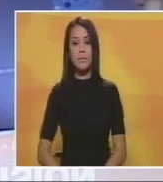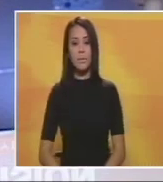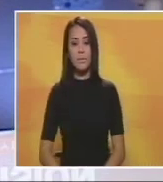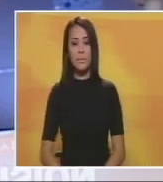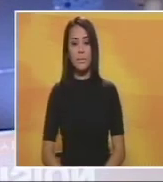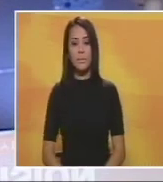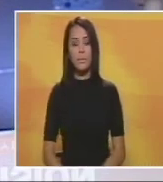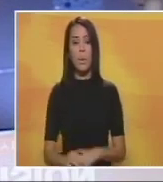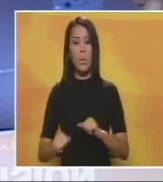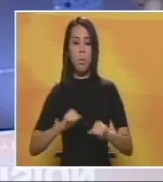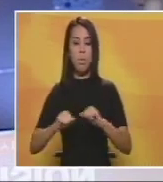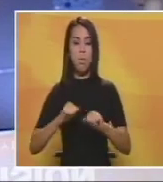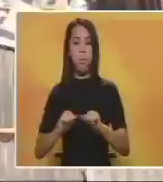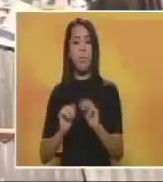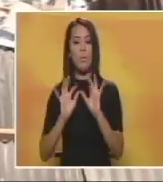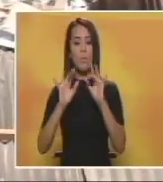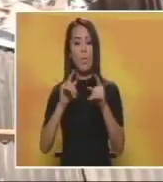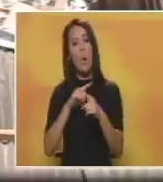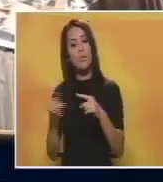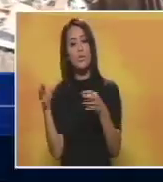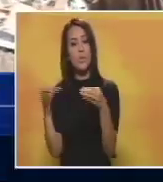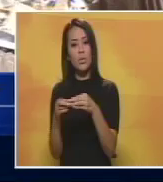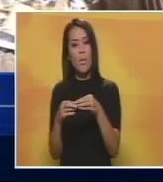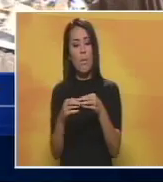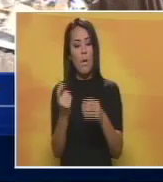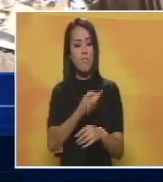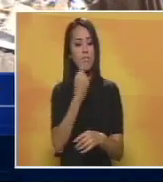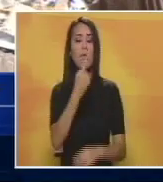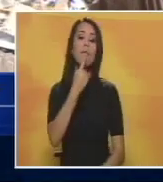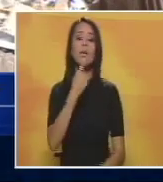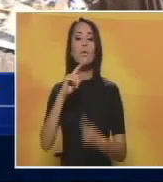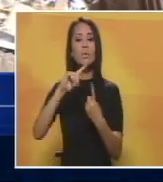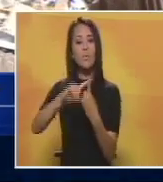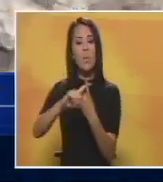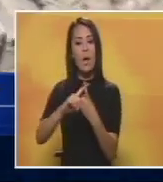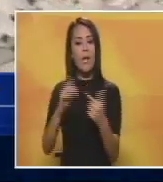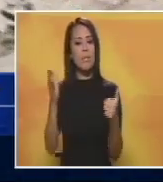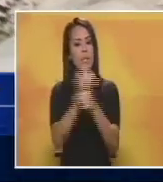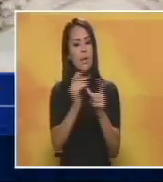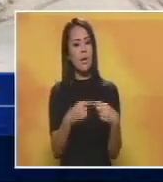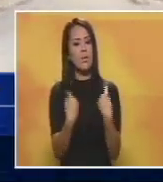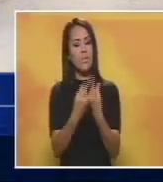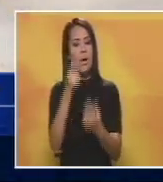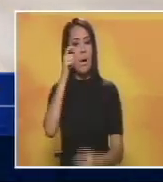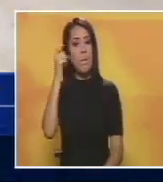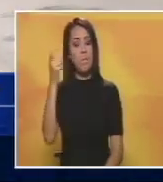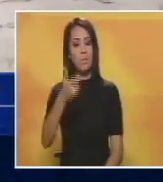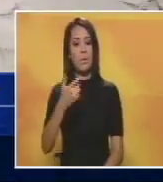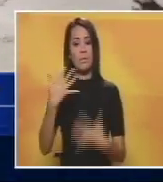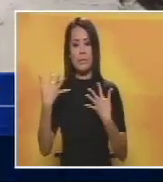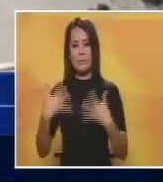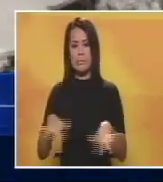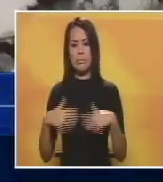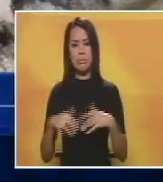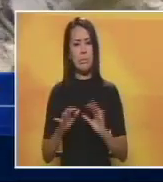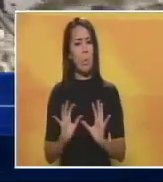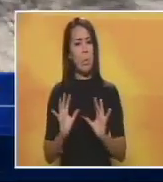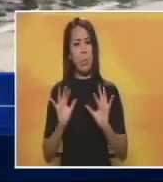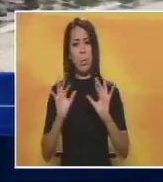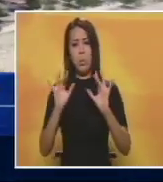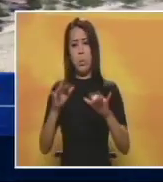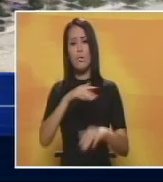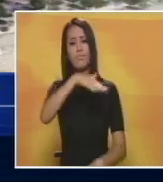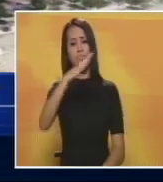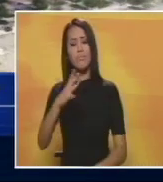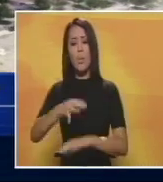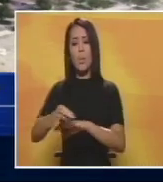del maremoto. Por otra parte, un equipo de socorristas de la Cruz Roja descubrió que un poblado entero fue aniquilado por el tsunami que también